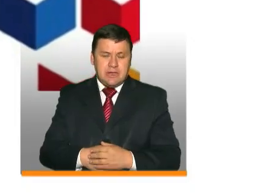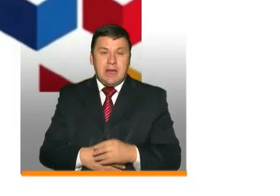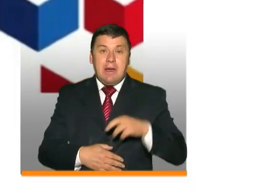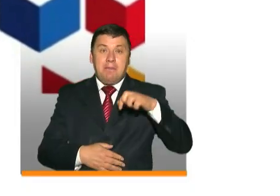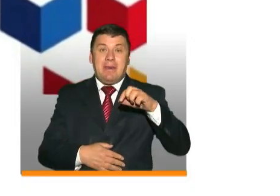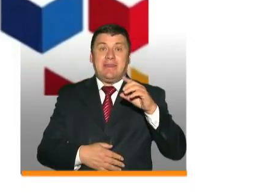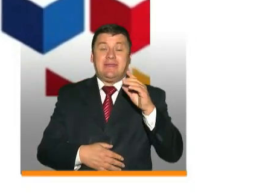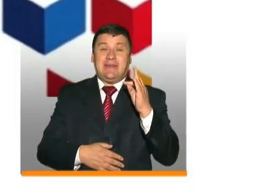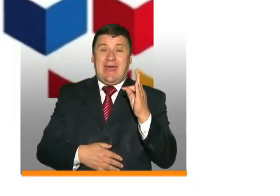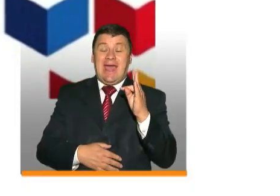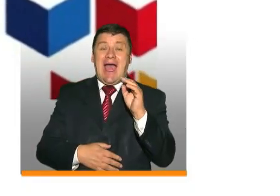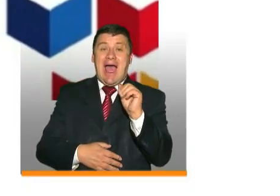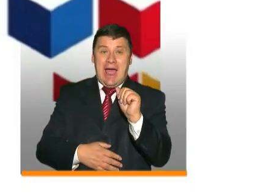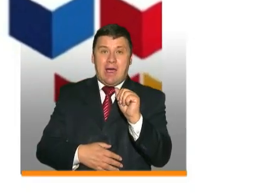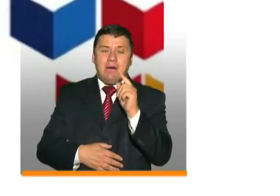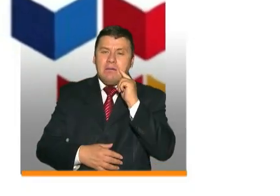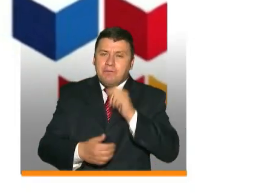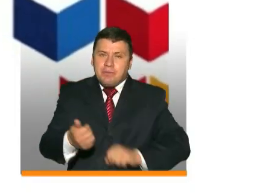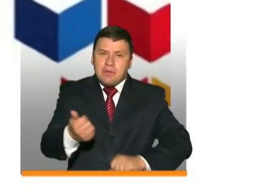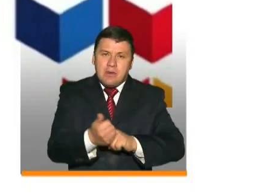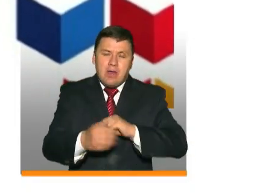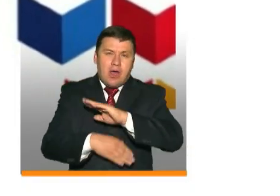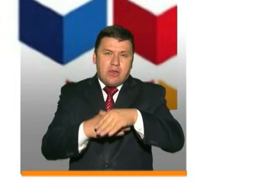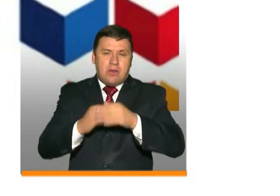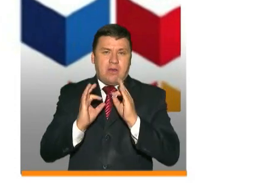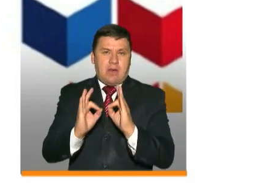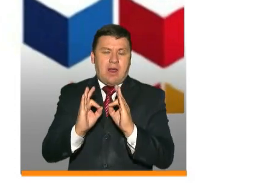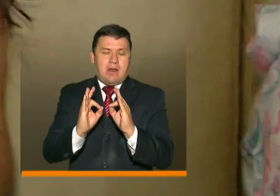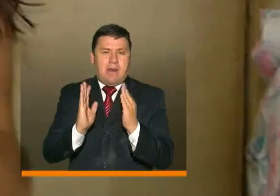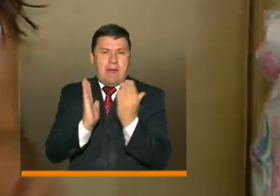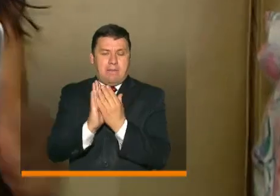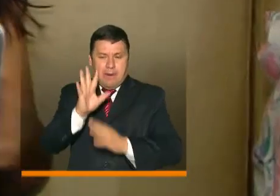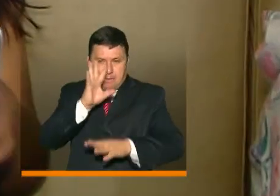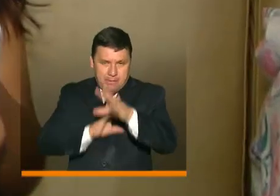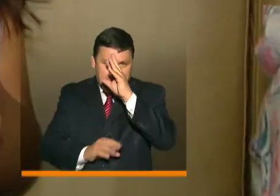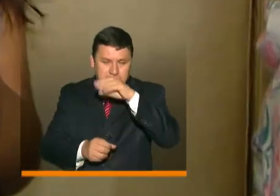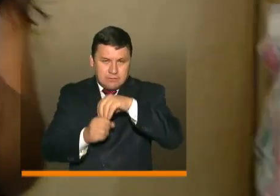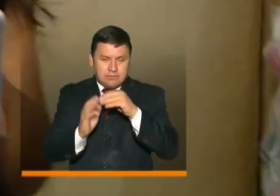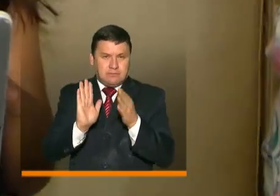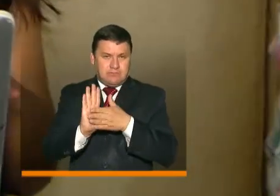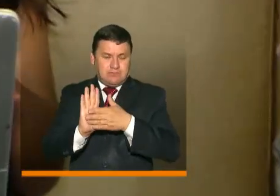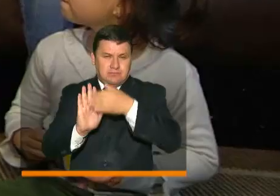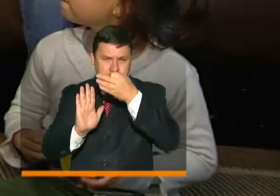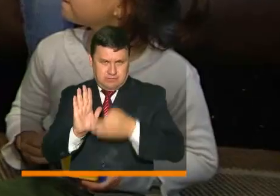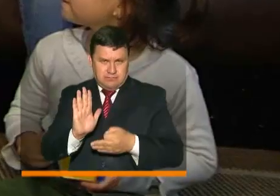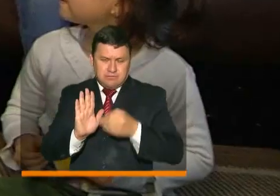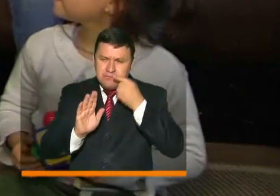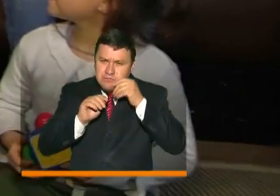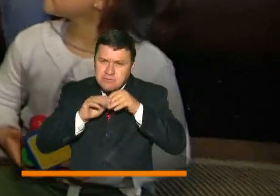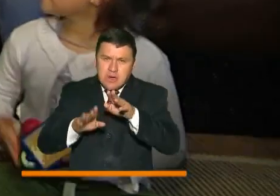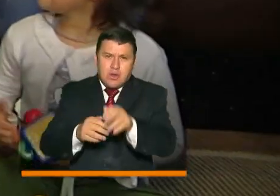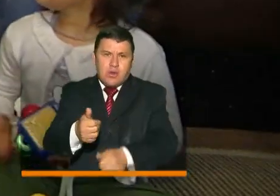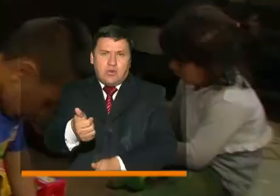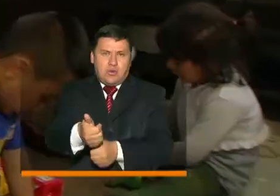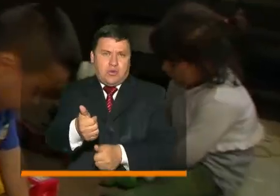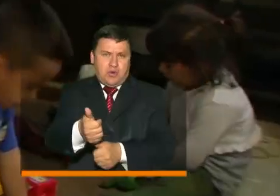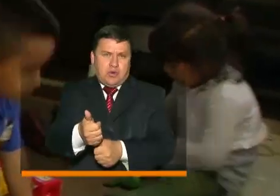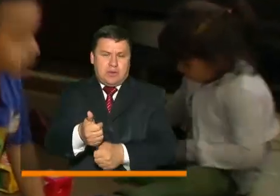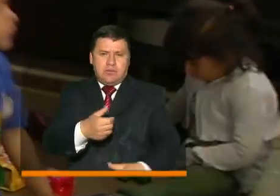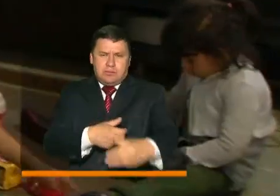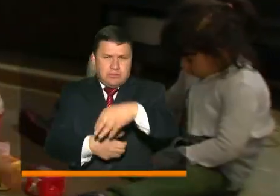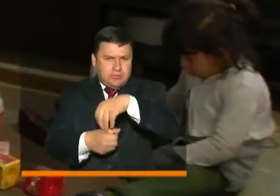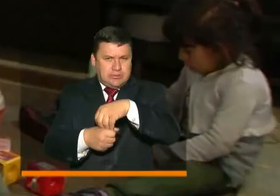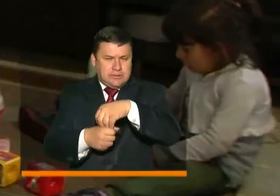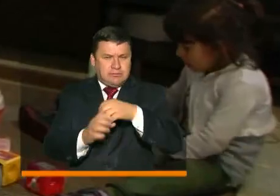PTA, programa que acompaña todo el proceso de calidad de aprendizaje, al igual que toda la red de tutorías y la relación